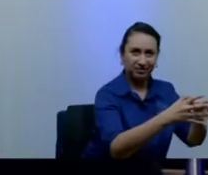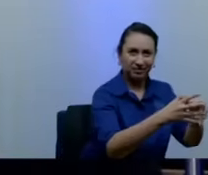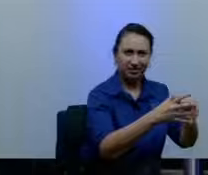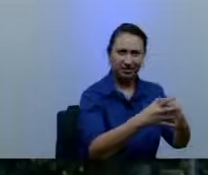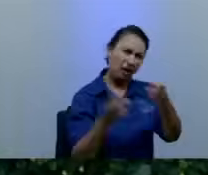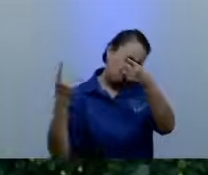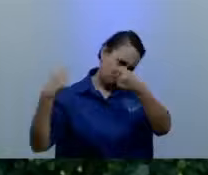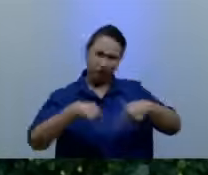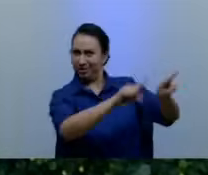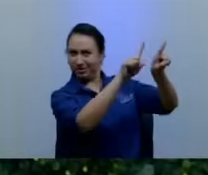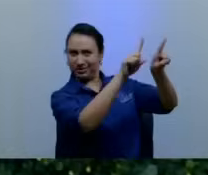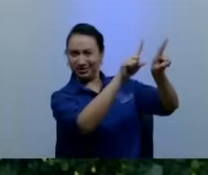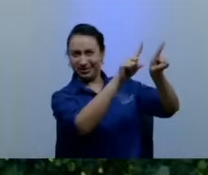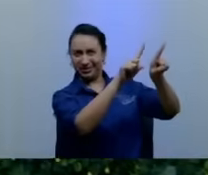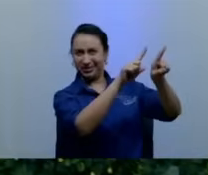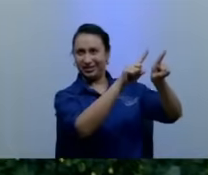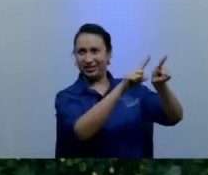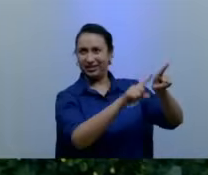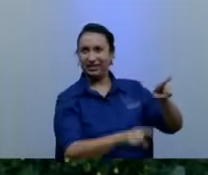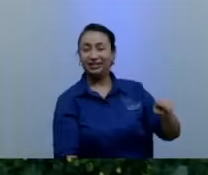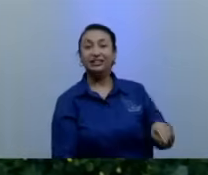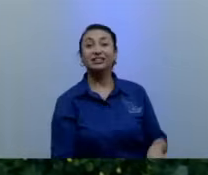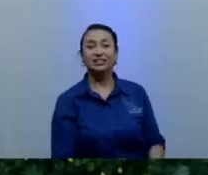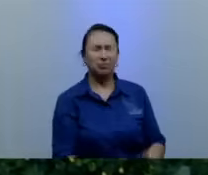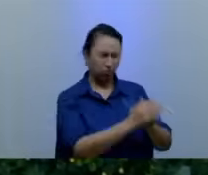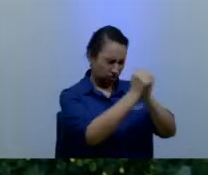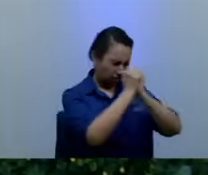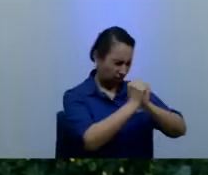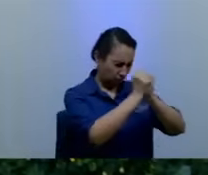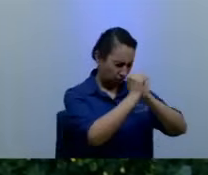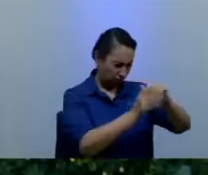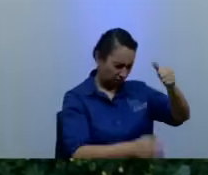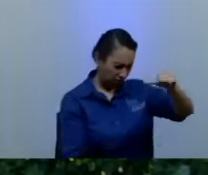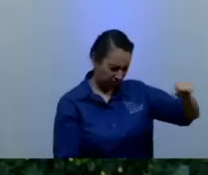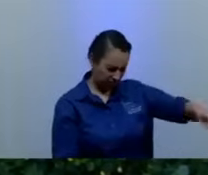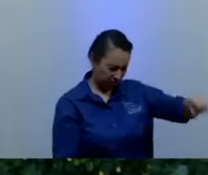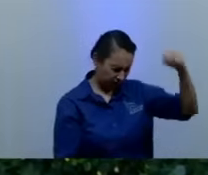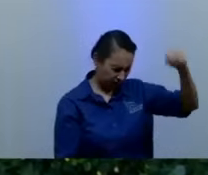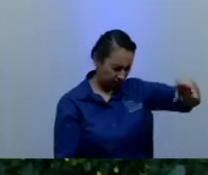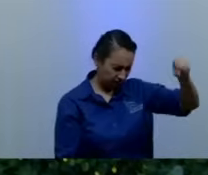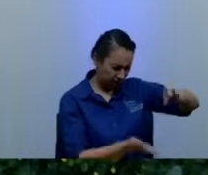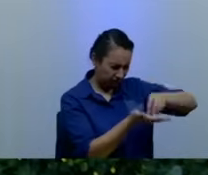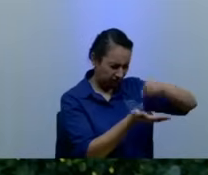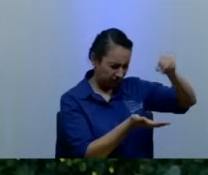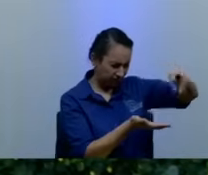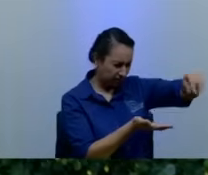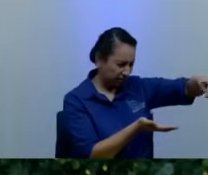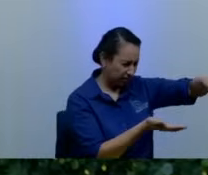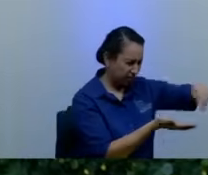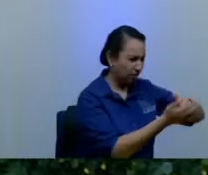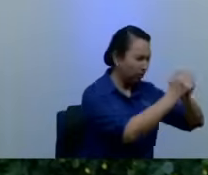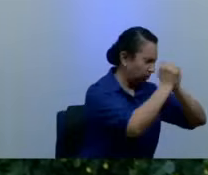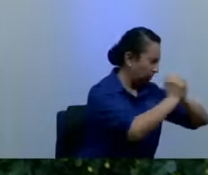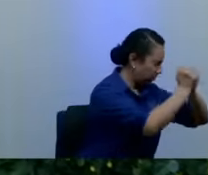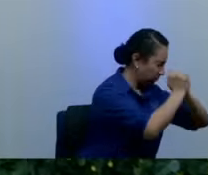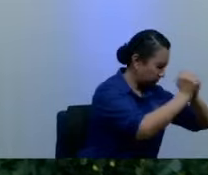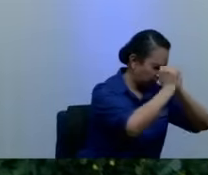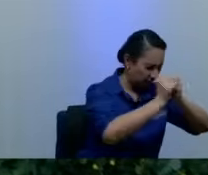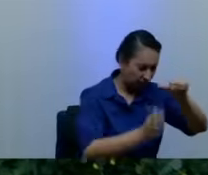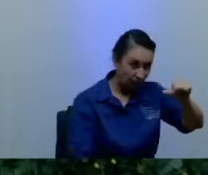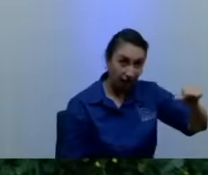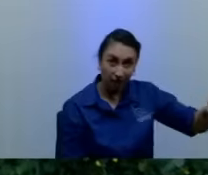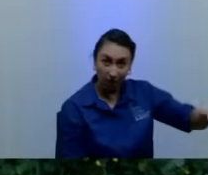Aventados, ¿verdad? Y se fueron unos por allá, por San Juan, por diferentes lugares. Oraron.